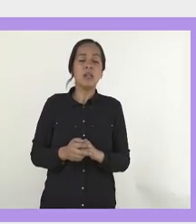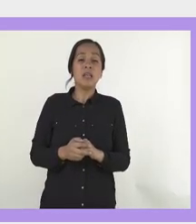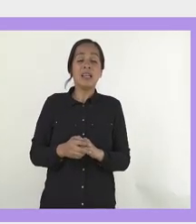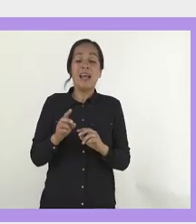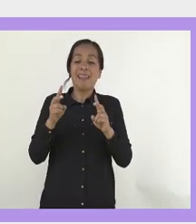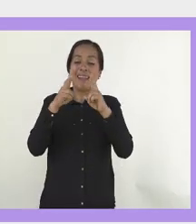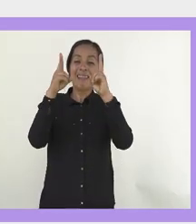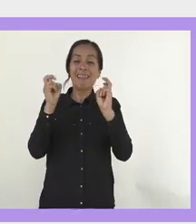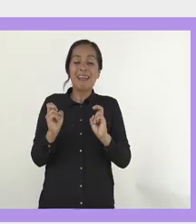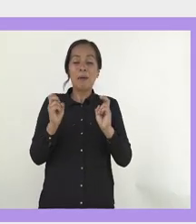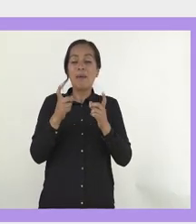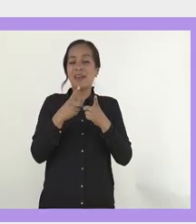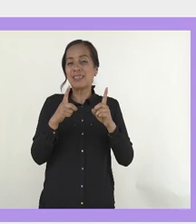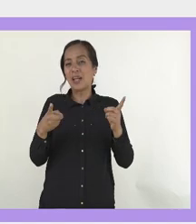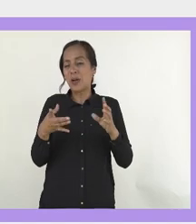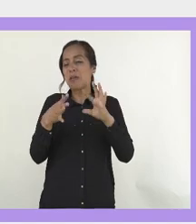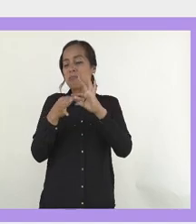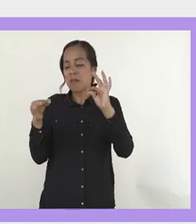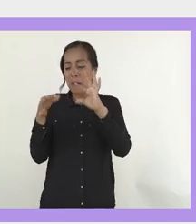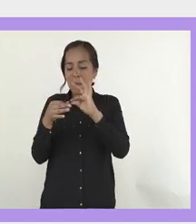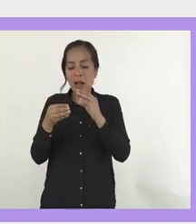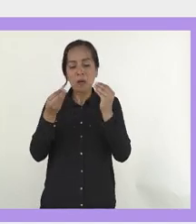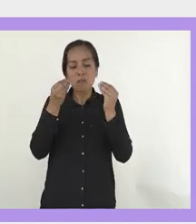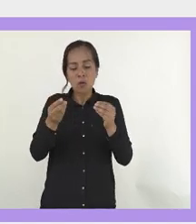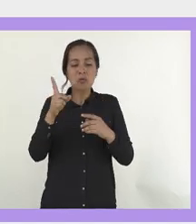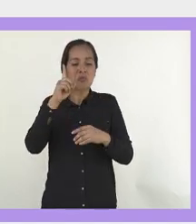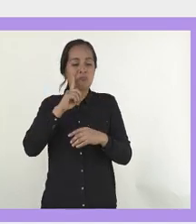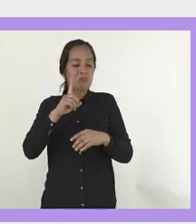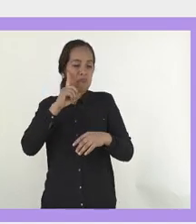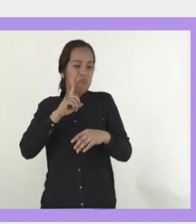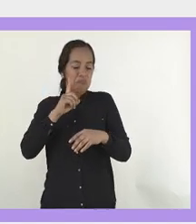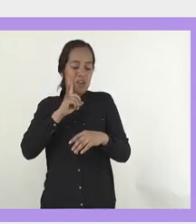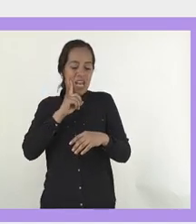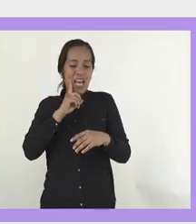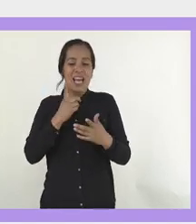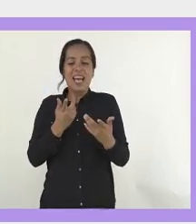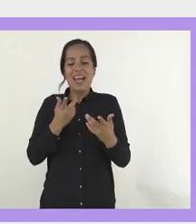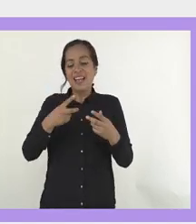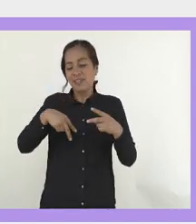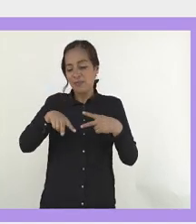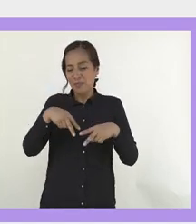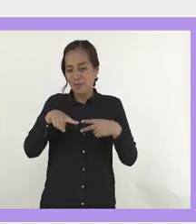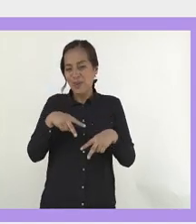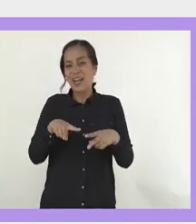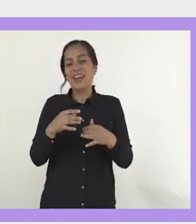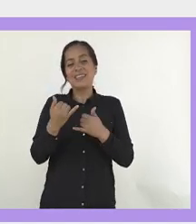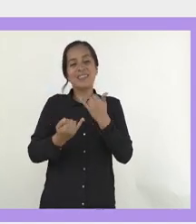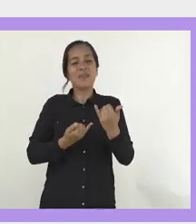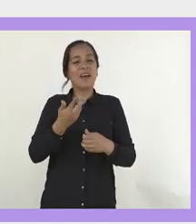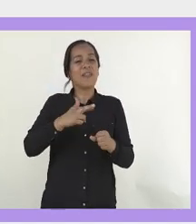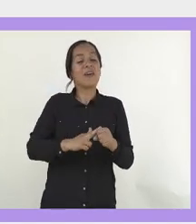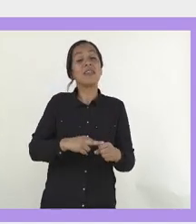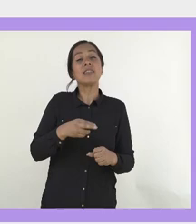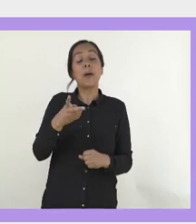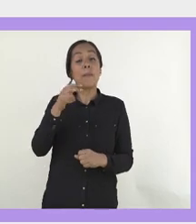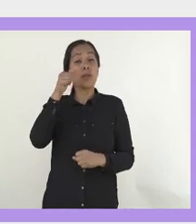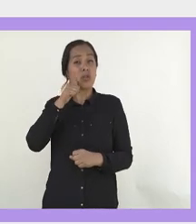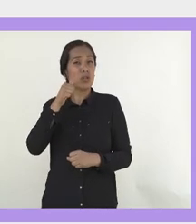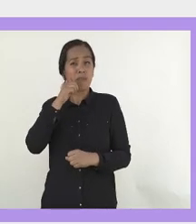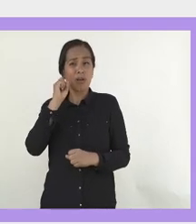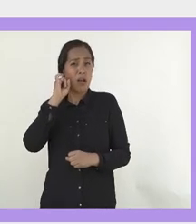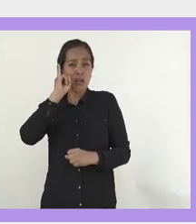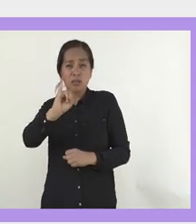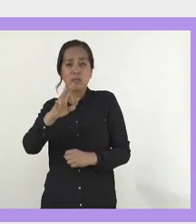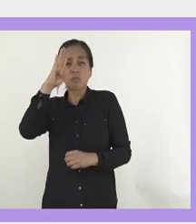desarrollo se ha hablado mucho de las jugadoras obviamente es la materia prima No del fútbol pero y siempre se ha pensado así el desarrollo también